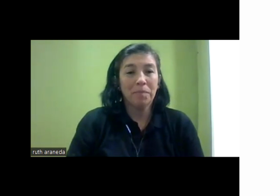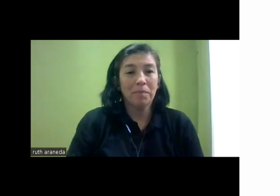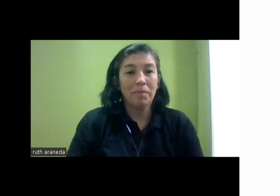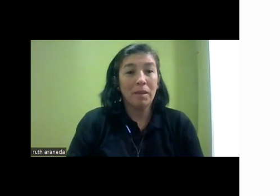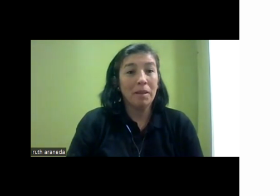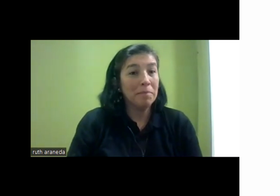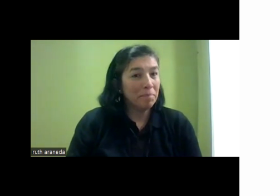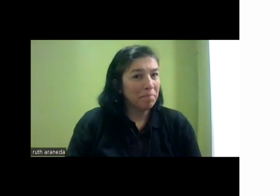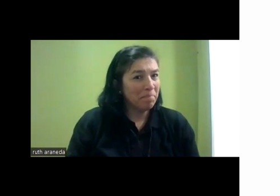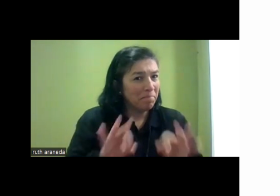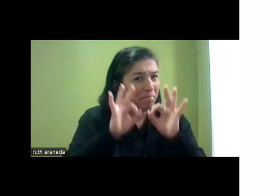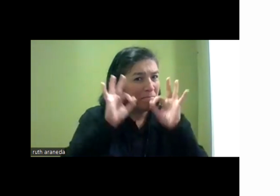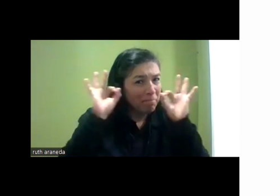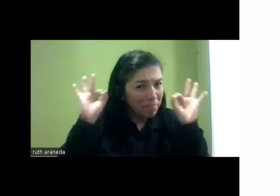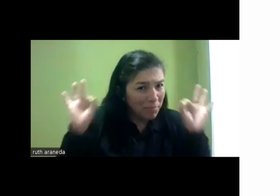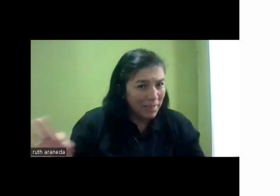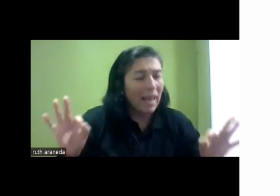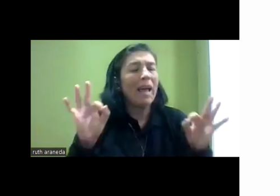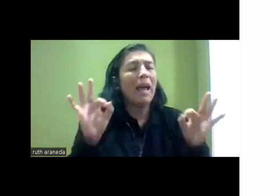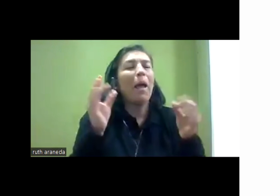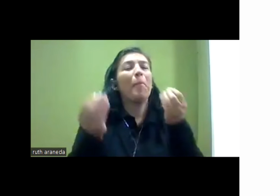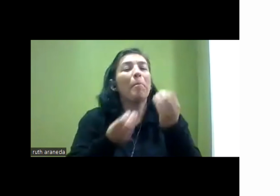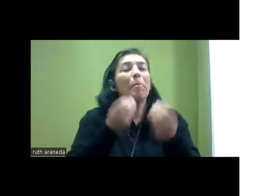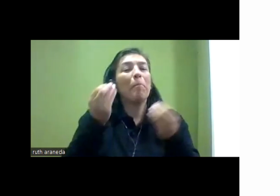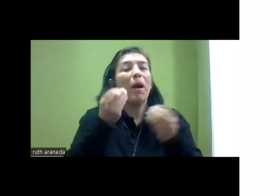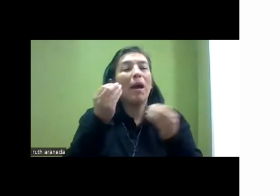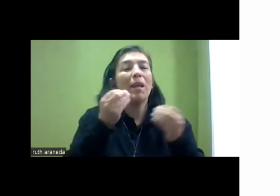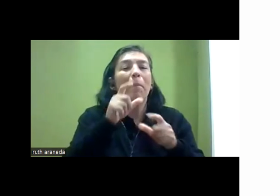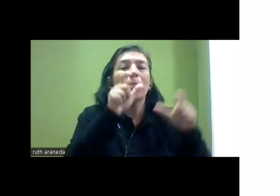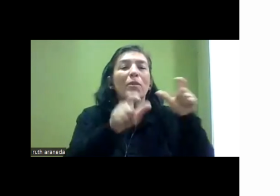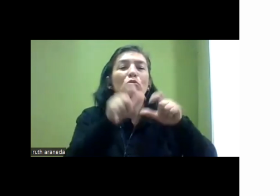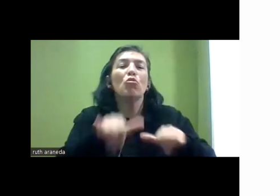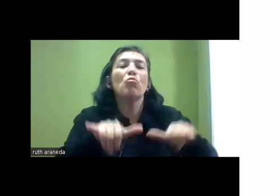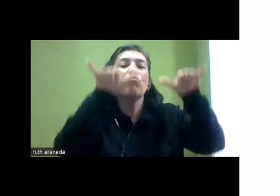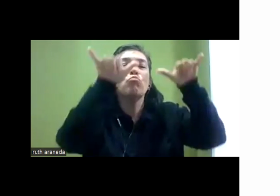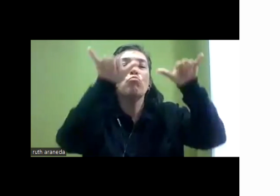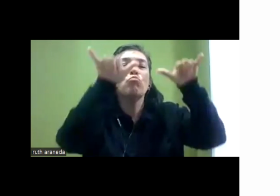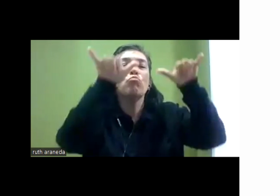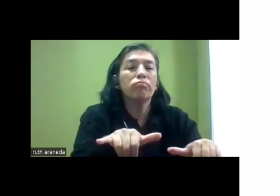Propiciaron entonces el asentamiento humano desde muy temprano.